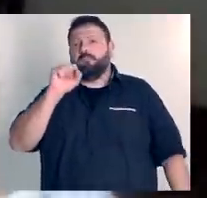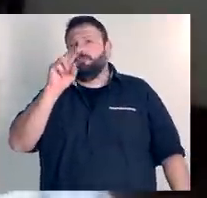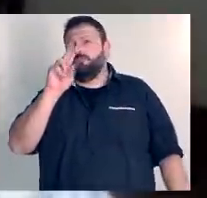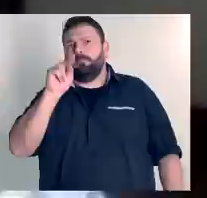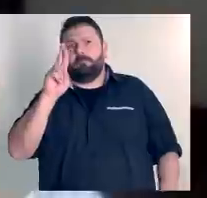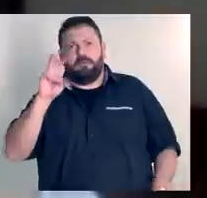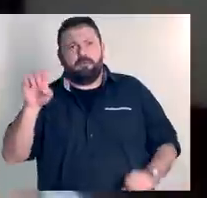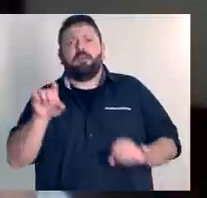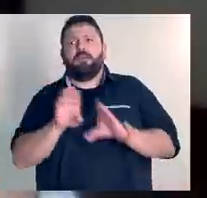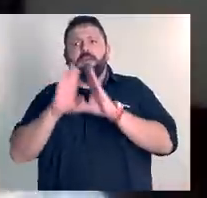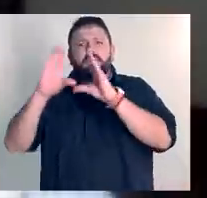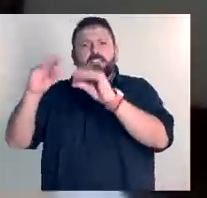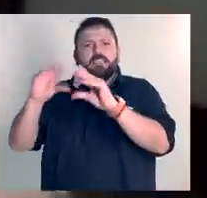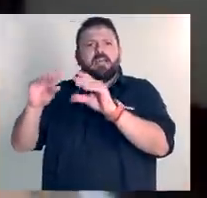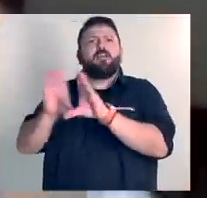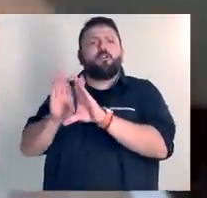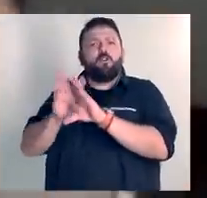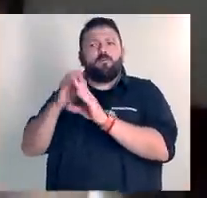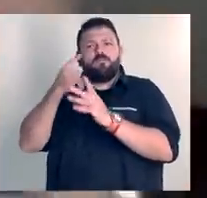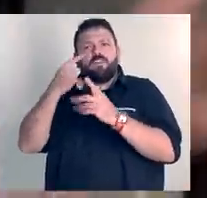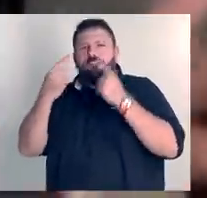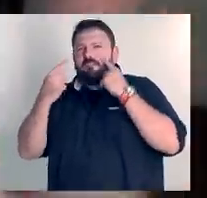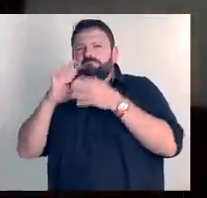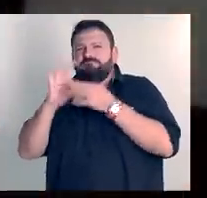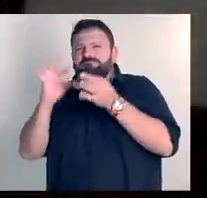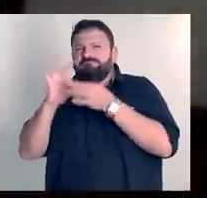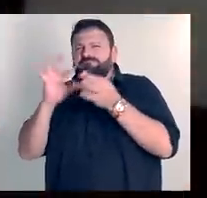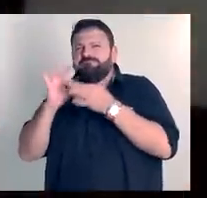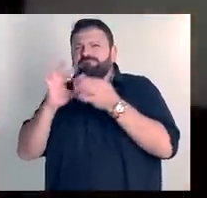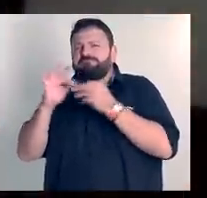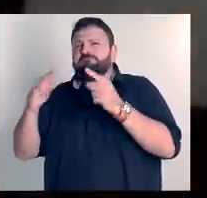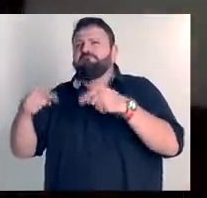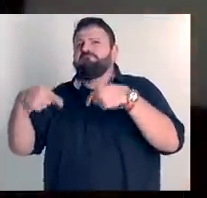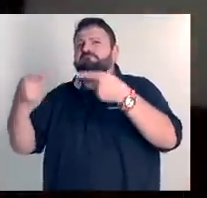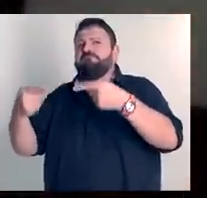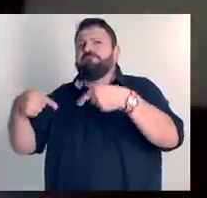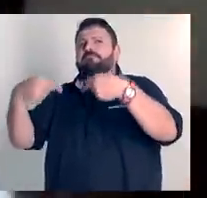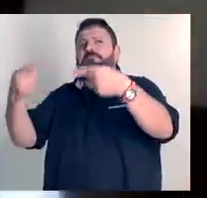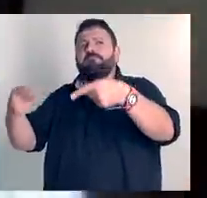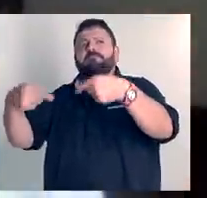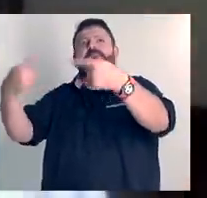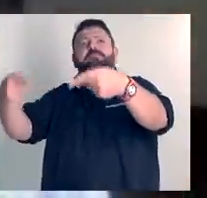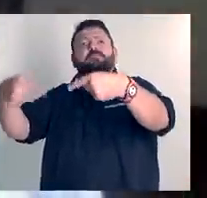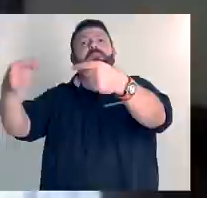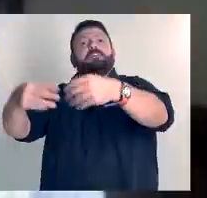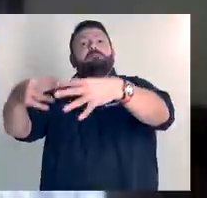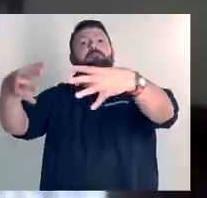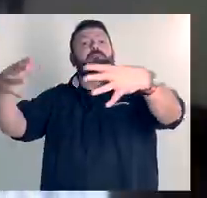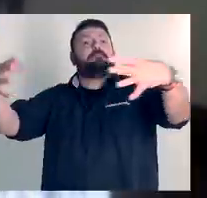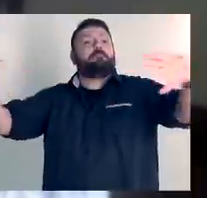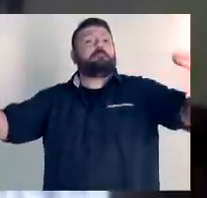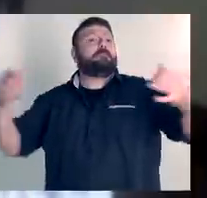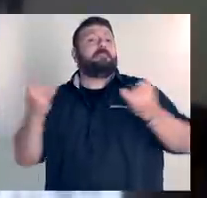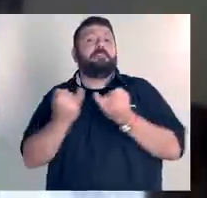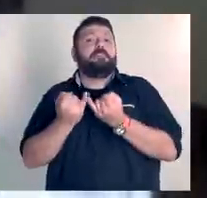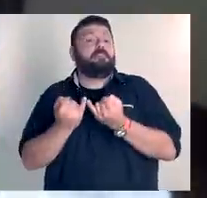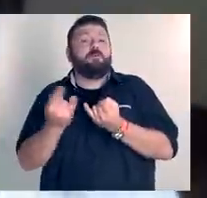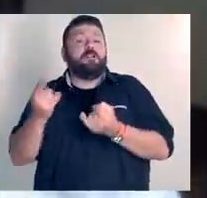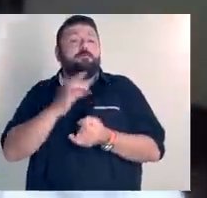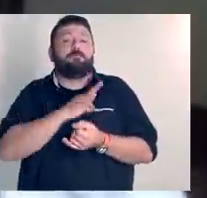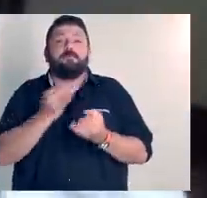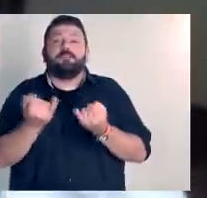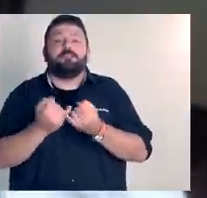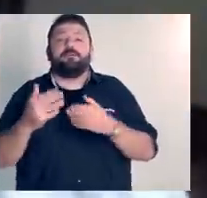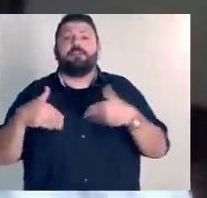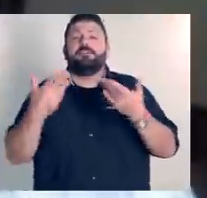a cómo hacerse Bronce Supreme, al producto, a platicar, a todo lo que hemos platicado, pues ese Bronce Supreme que inscribiste, esos cuatro ya no se